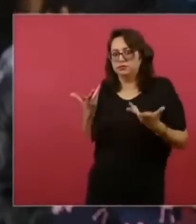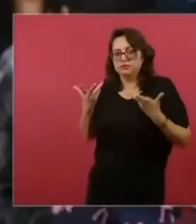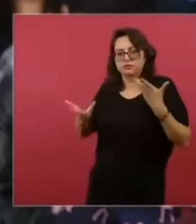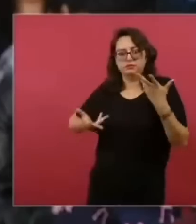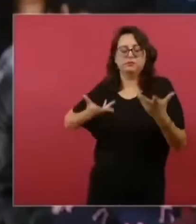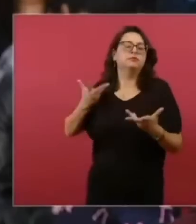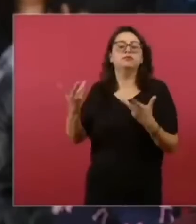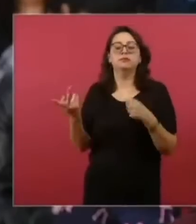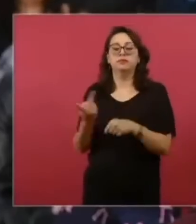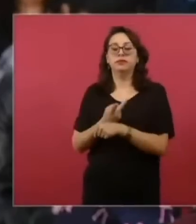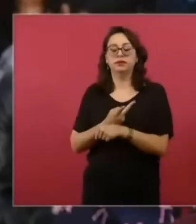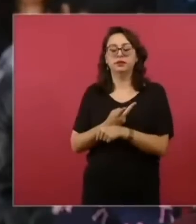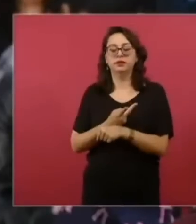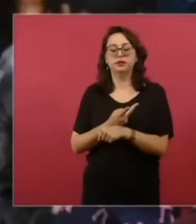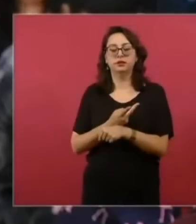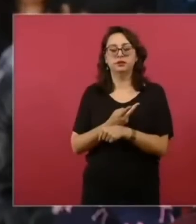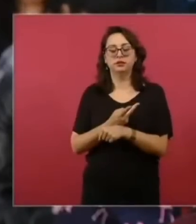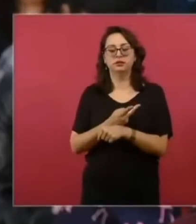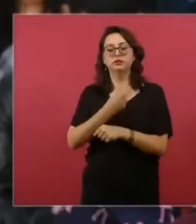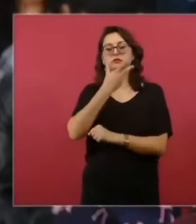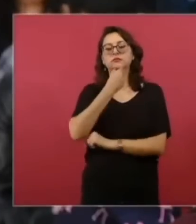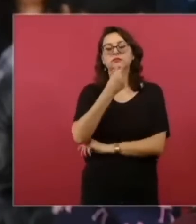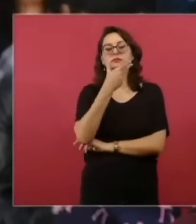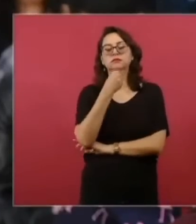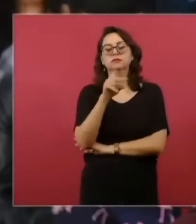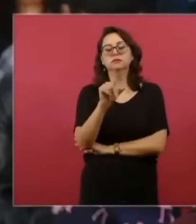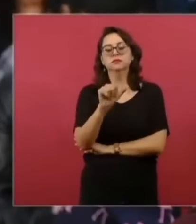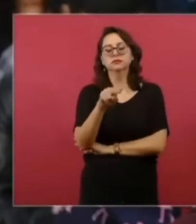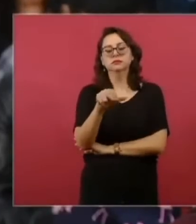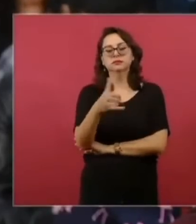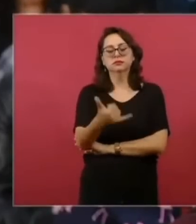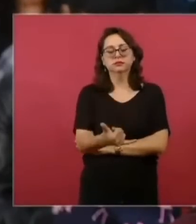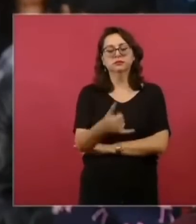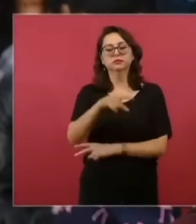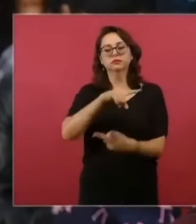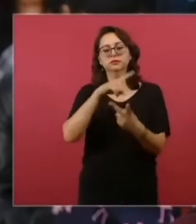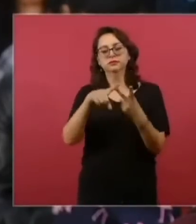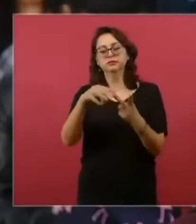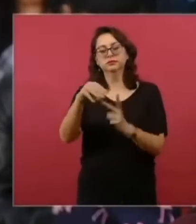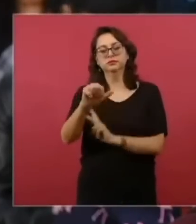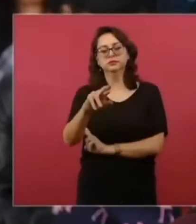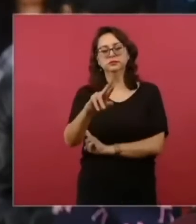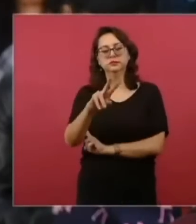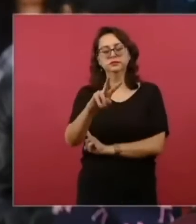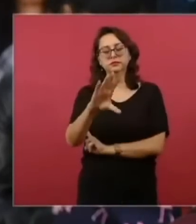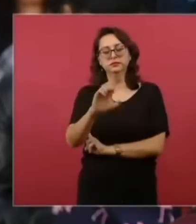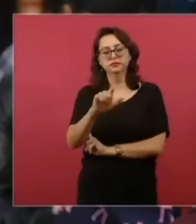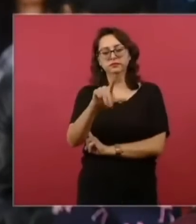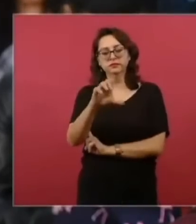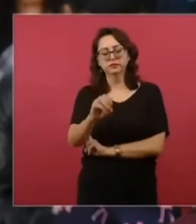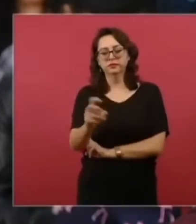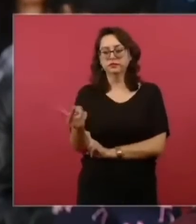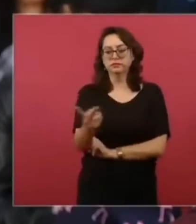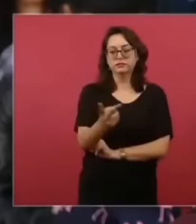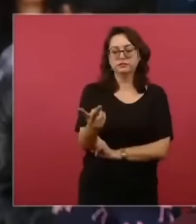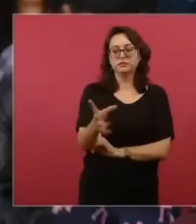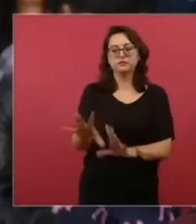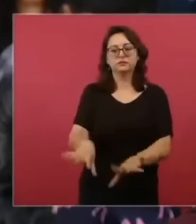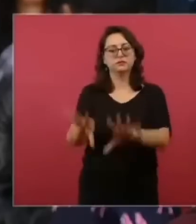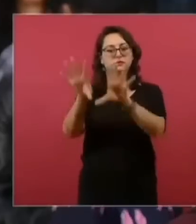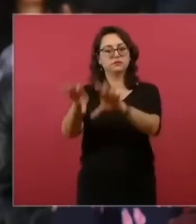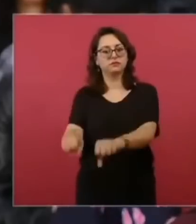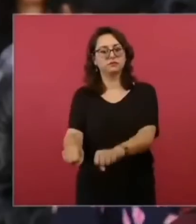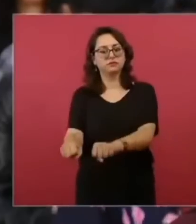casa. Uno de ellos es Dani Humberto Núñez, el otro es Marcelo López Vázquez, y se los